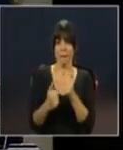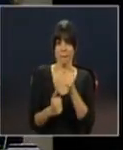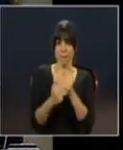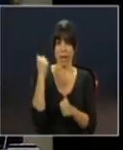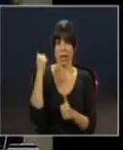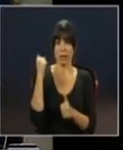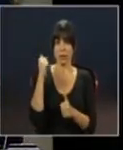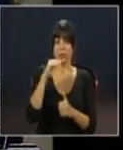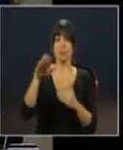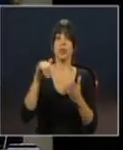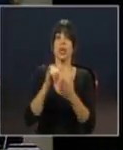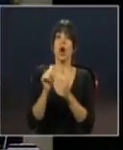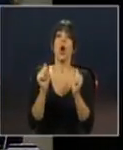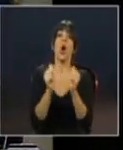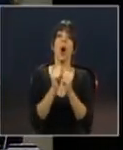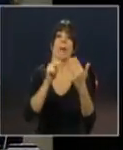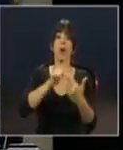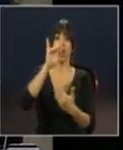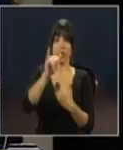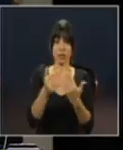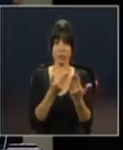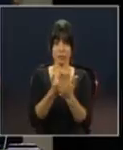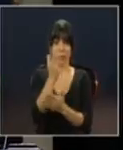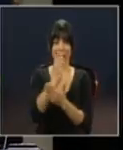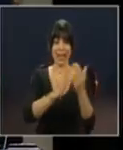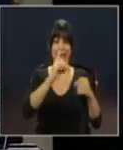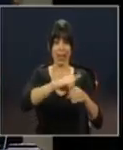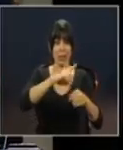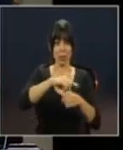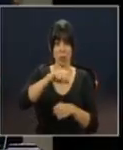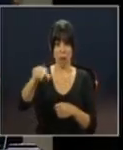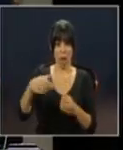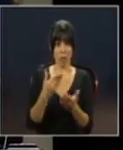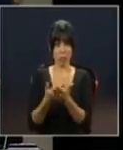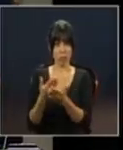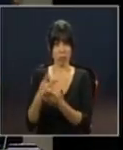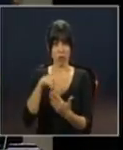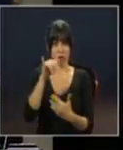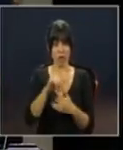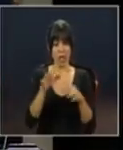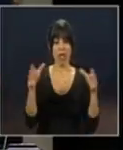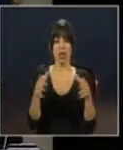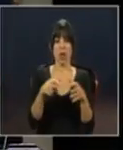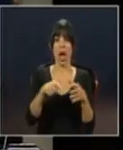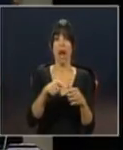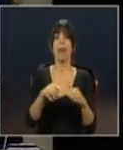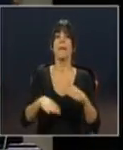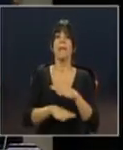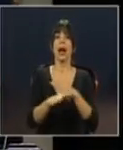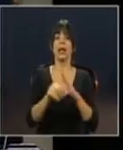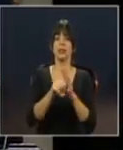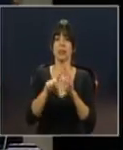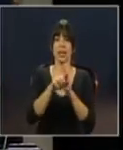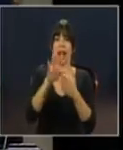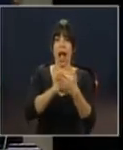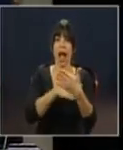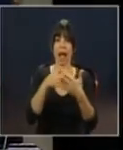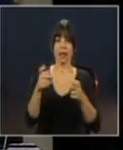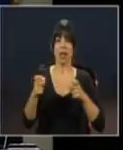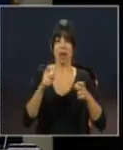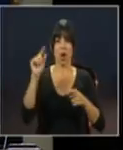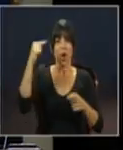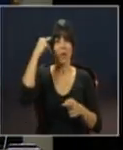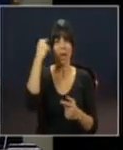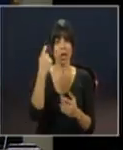cual, junto con proyectos planteados por diputadas y diputados, conforman el eje legislativo de la agenda de gobernanza